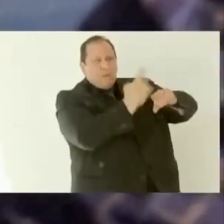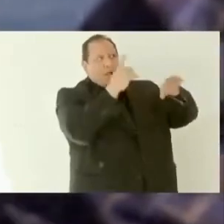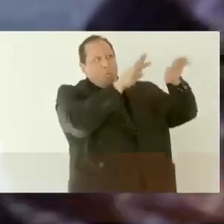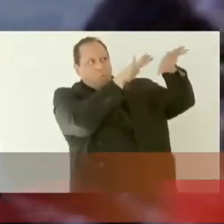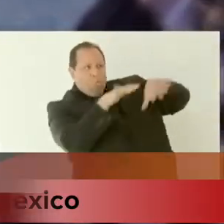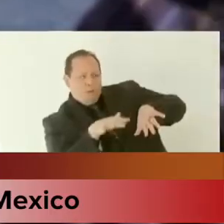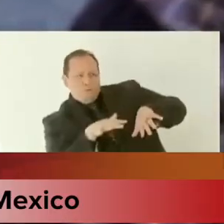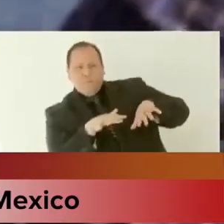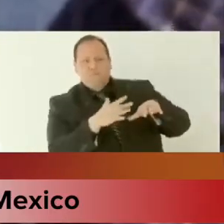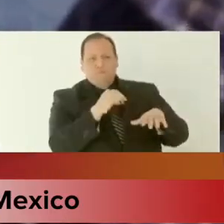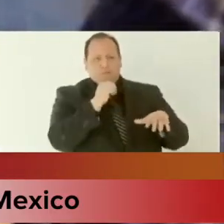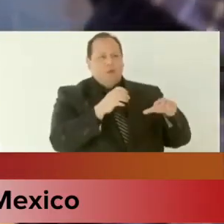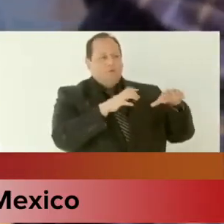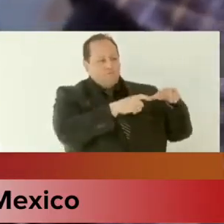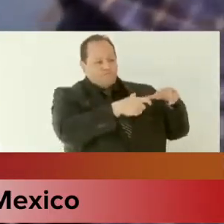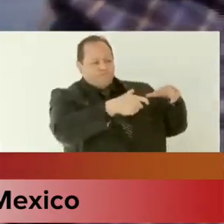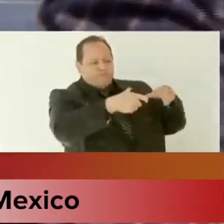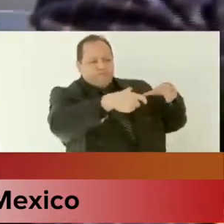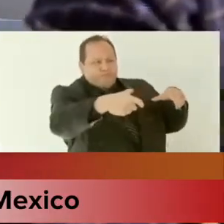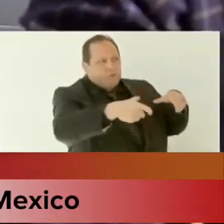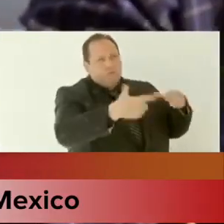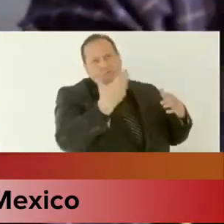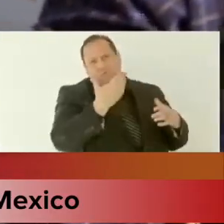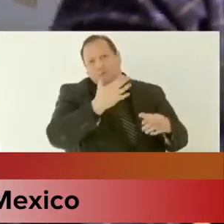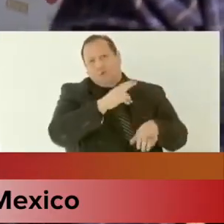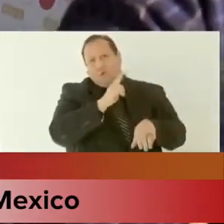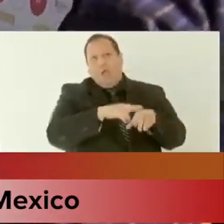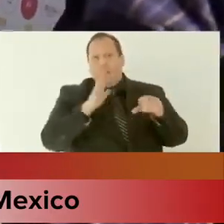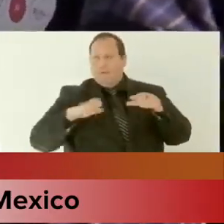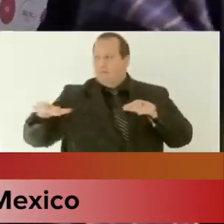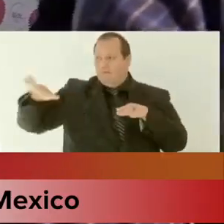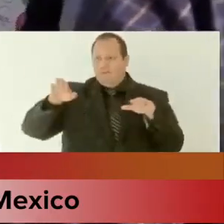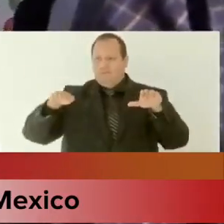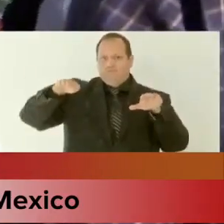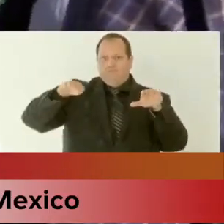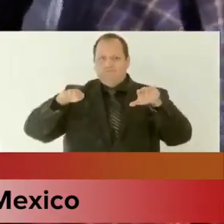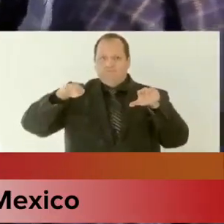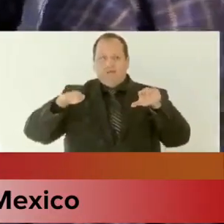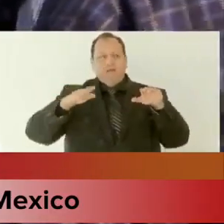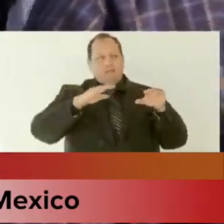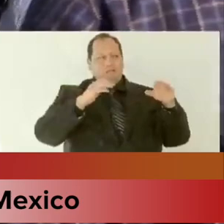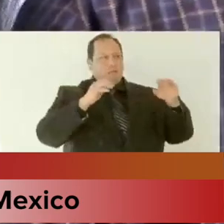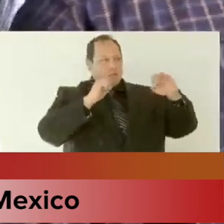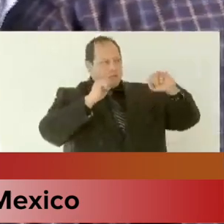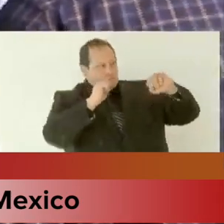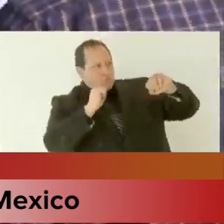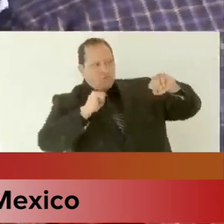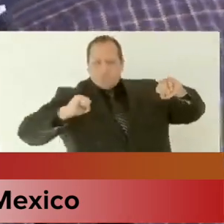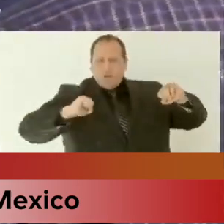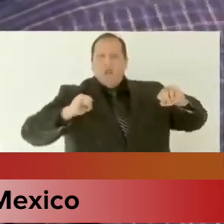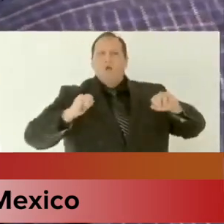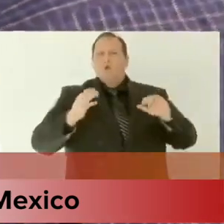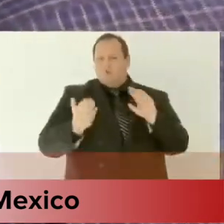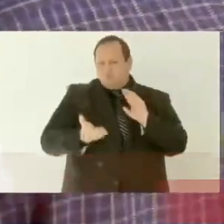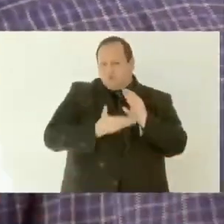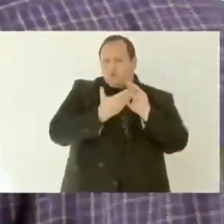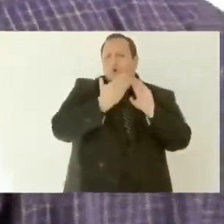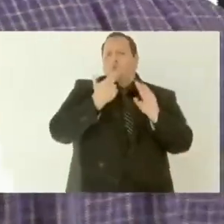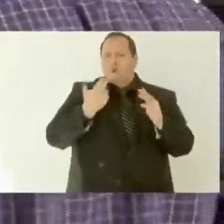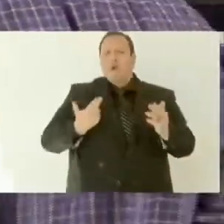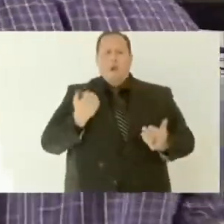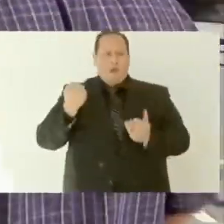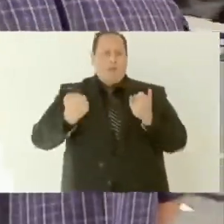los momentos de volteo de la tierra, es muy inestable la zona, pero hicimos un buen uso del sistema constructivo y